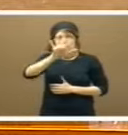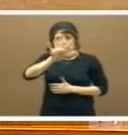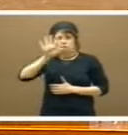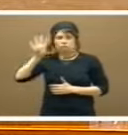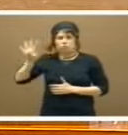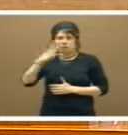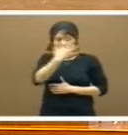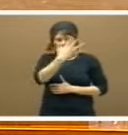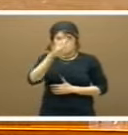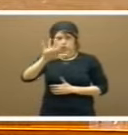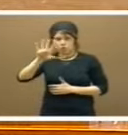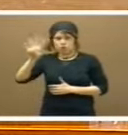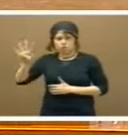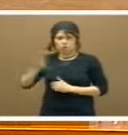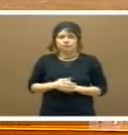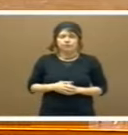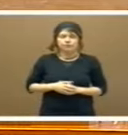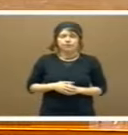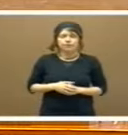554